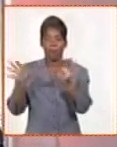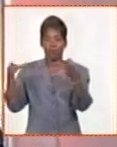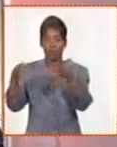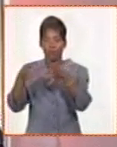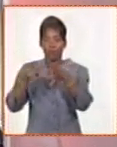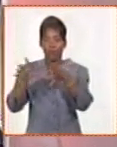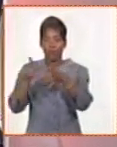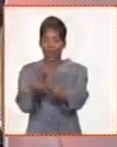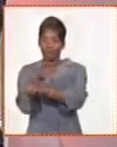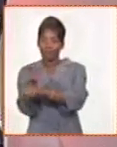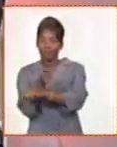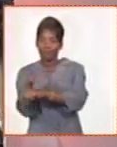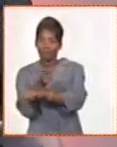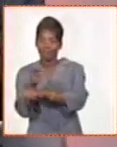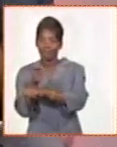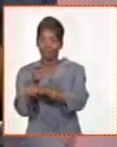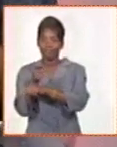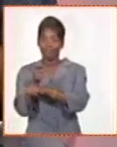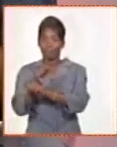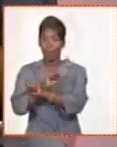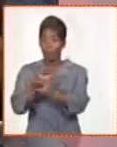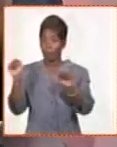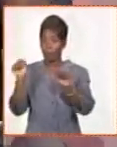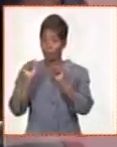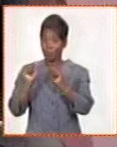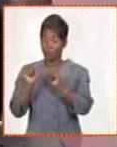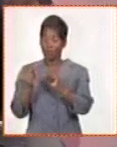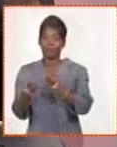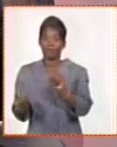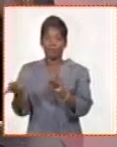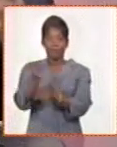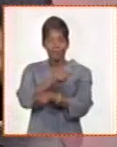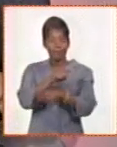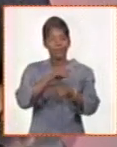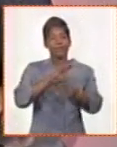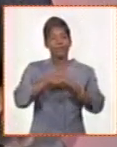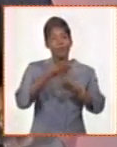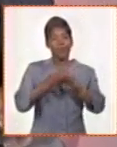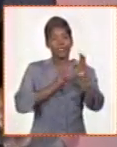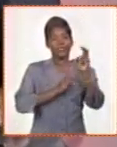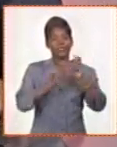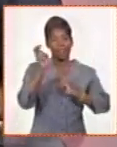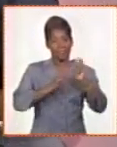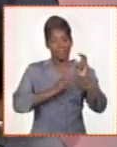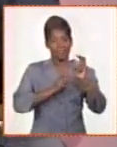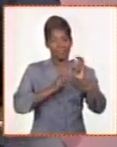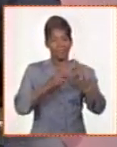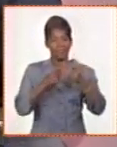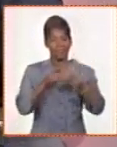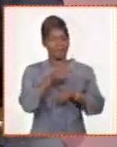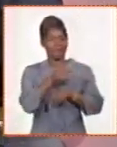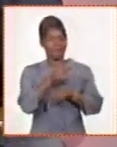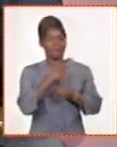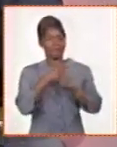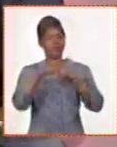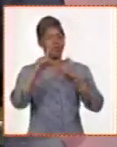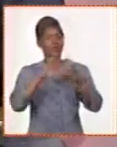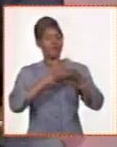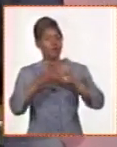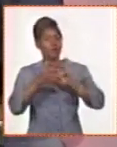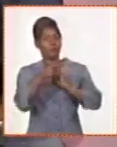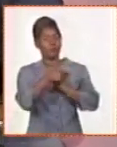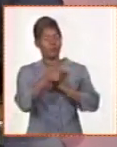esencial. Pero ellos no, ellos empiezan con ese taller, le ponen la sombrilla de la colmenita. Y ellos nos cuentan, esa muchachita,